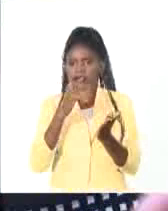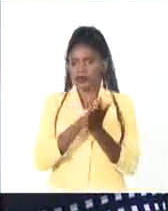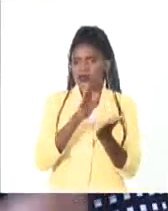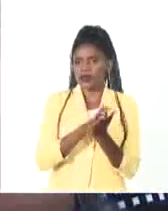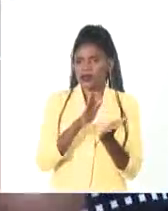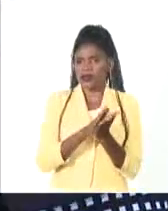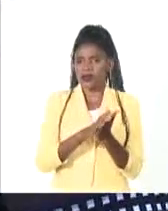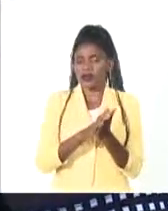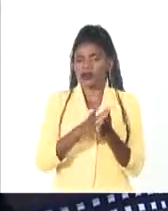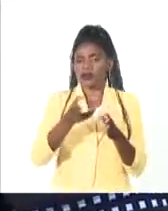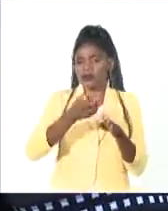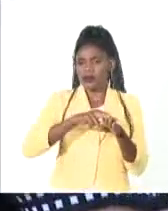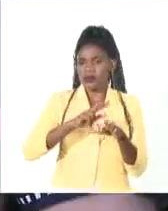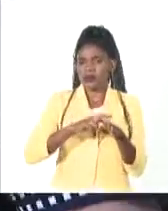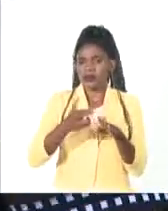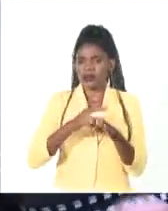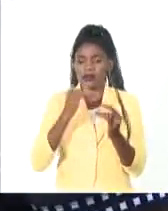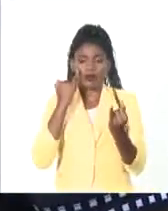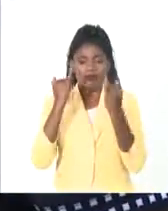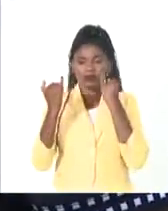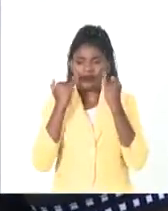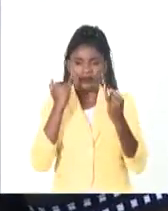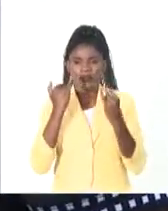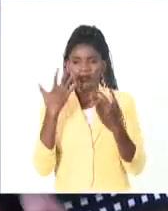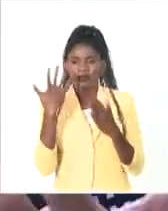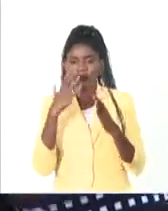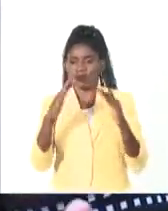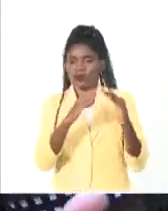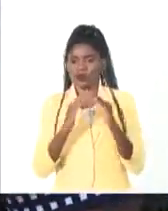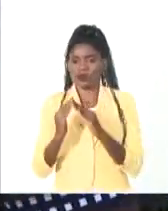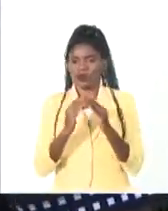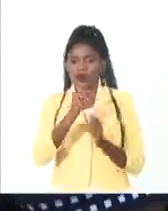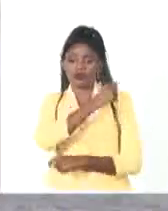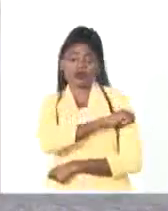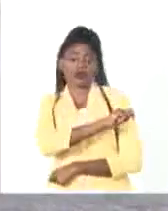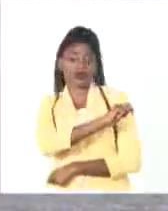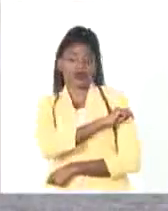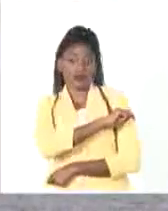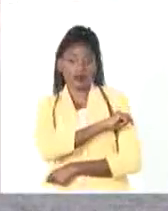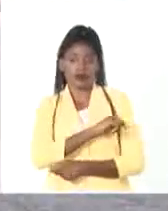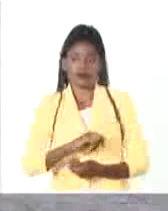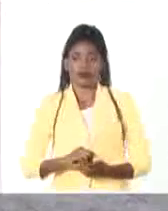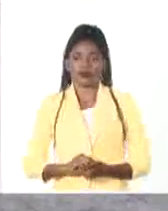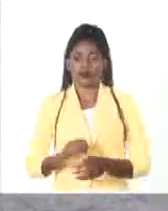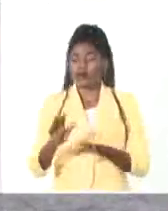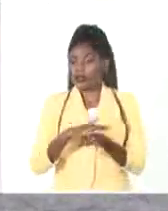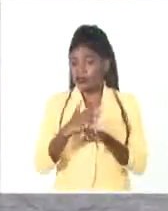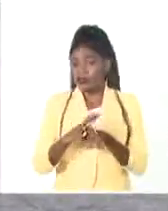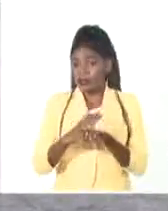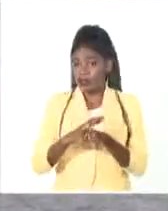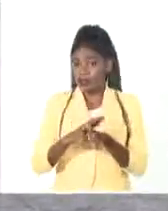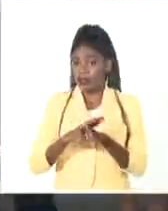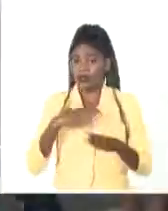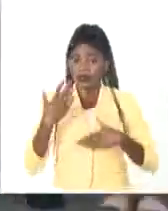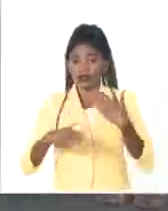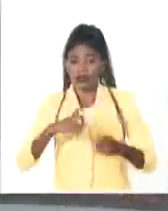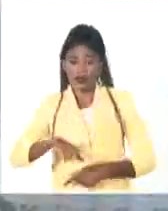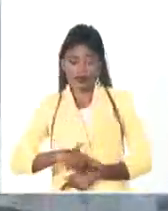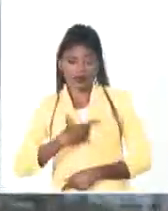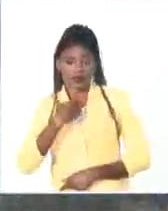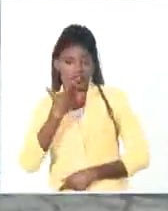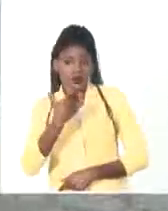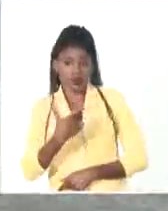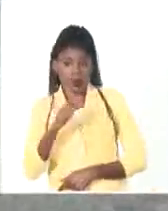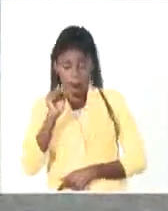repita, representando los intereses de ese pueblo, de esa masa. Actividades culturales con talento artístico de la